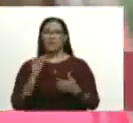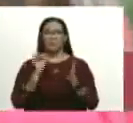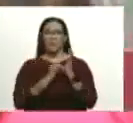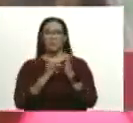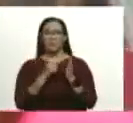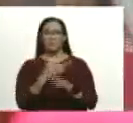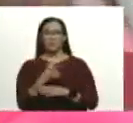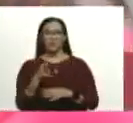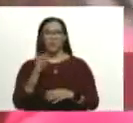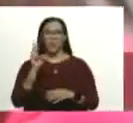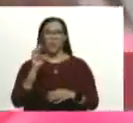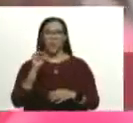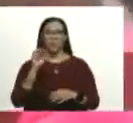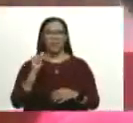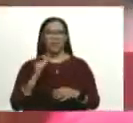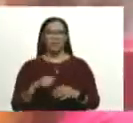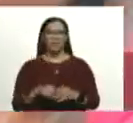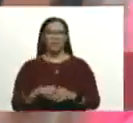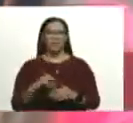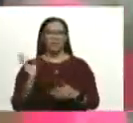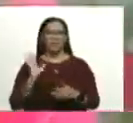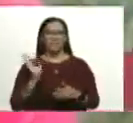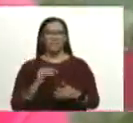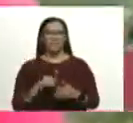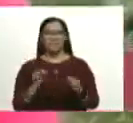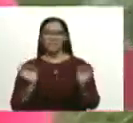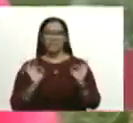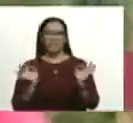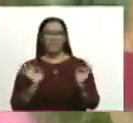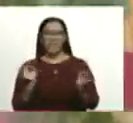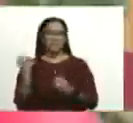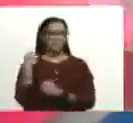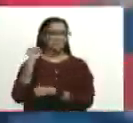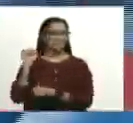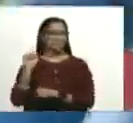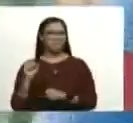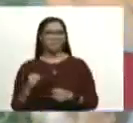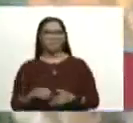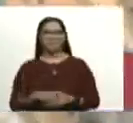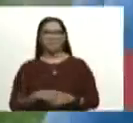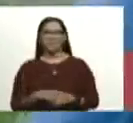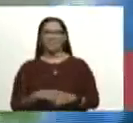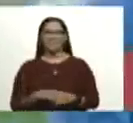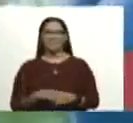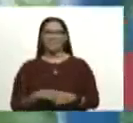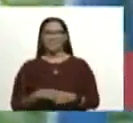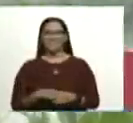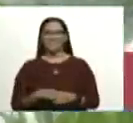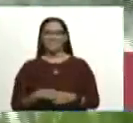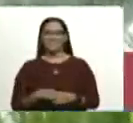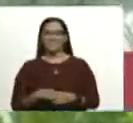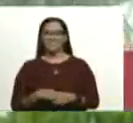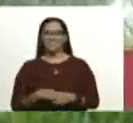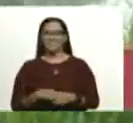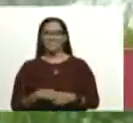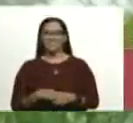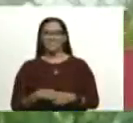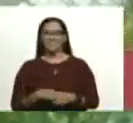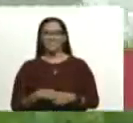360. Kuma, mira, di chao. Para nada, ella me ignora. Y Zion, vamos a ver. Zion, ¿me vas a asustar?